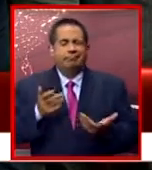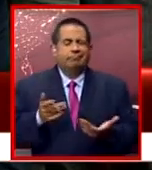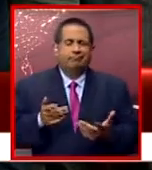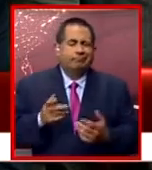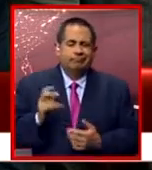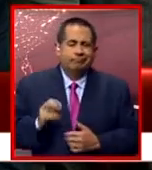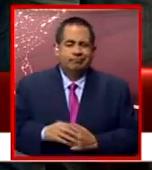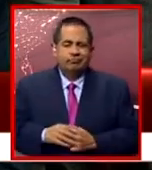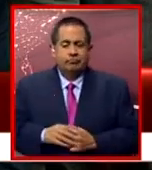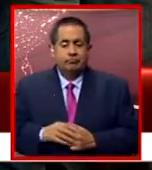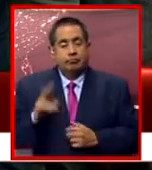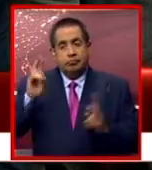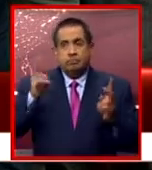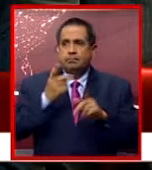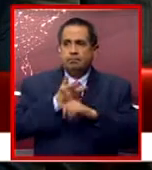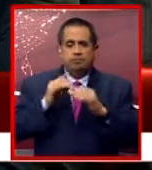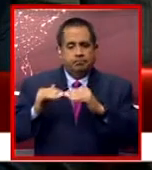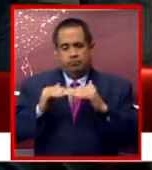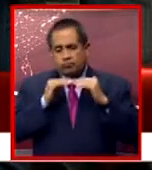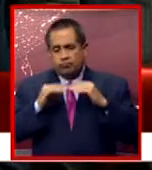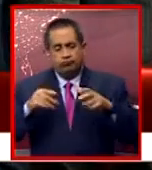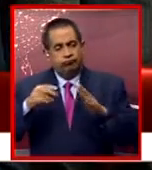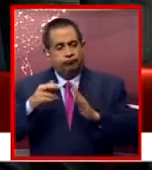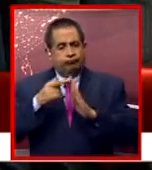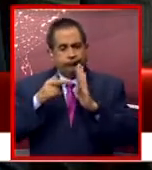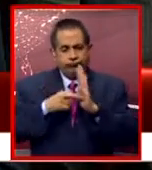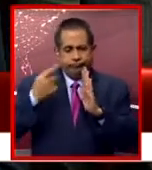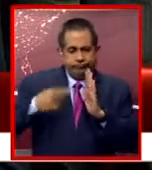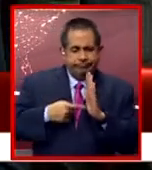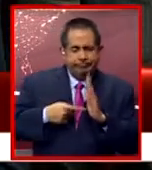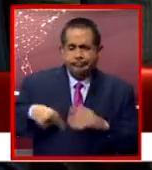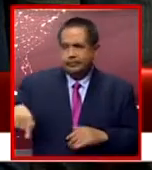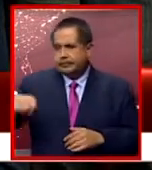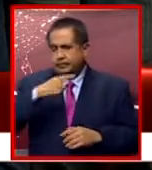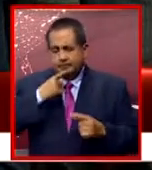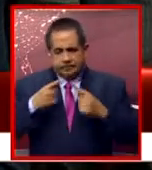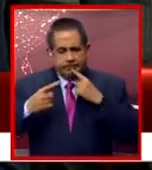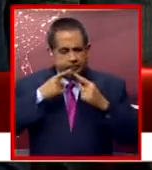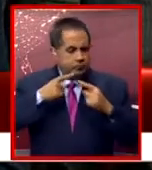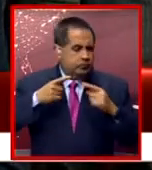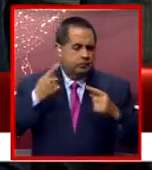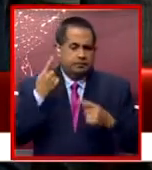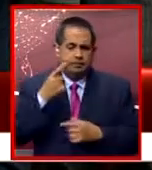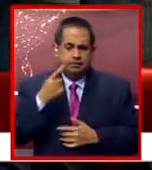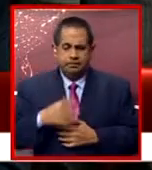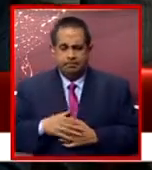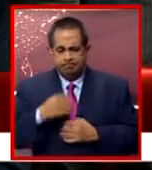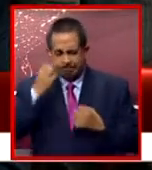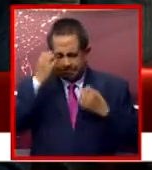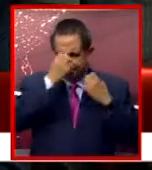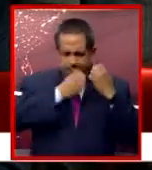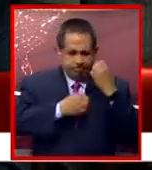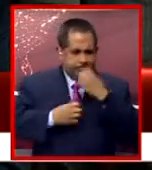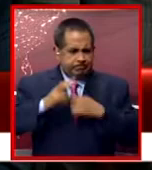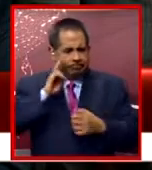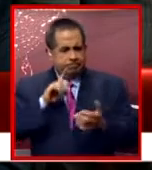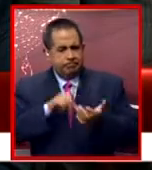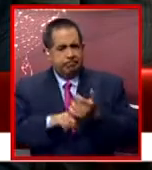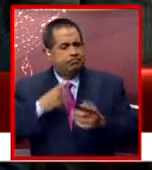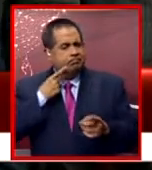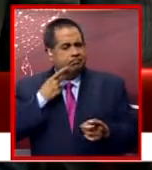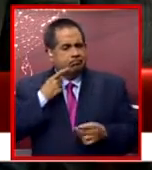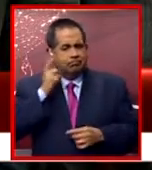son democráticos, parlamentarios, para poder evaluar la